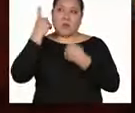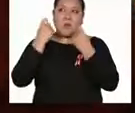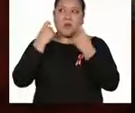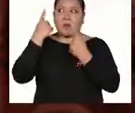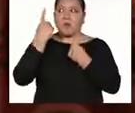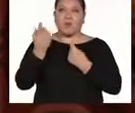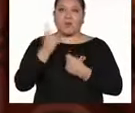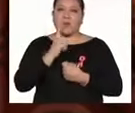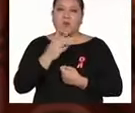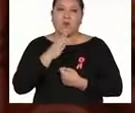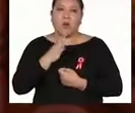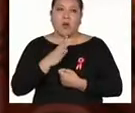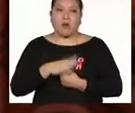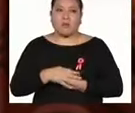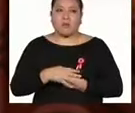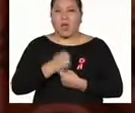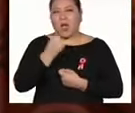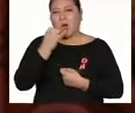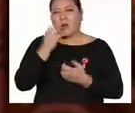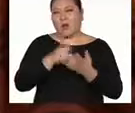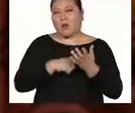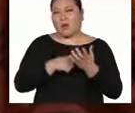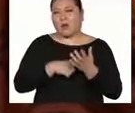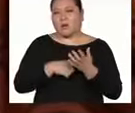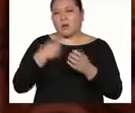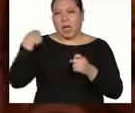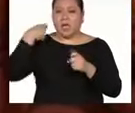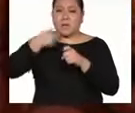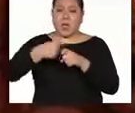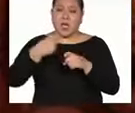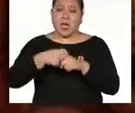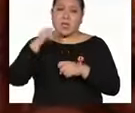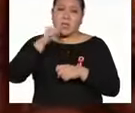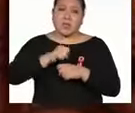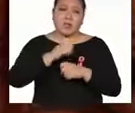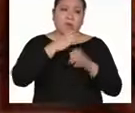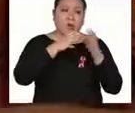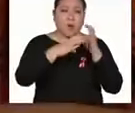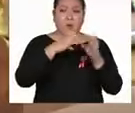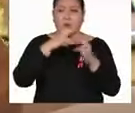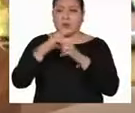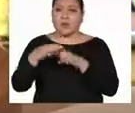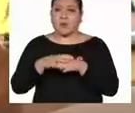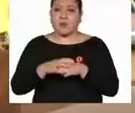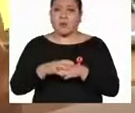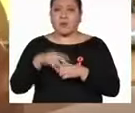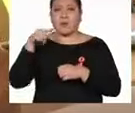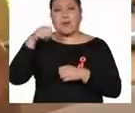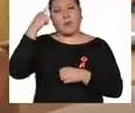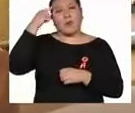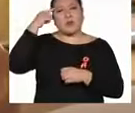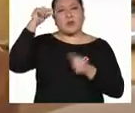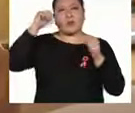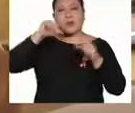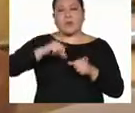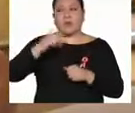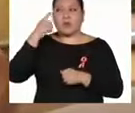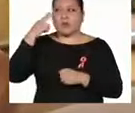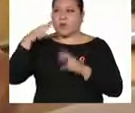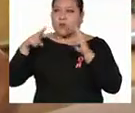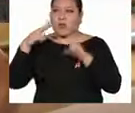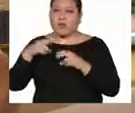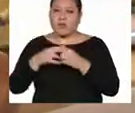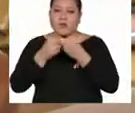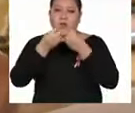preguntan y a veces por castellano así explicamos entre nosotros y creo que está mal y estoy viendo que poco a poco